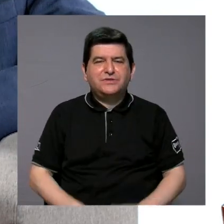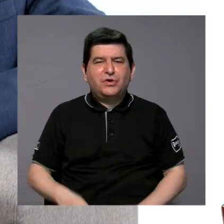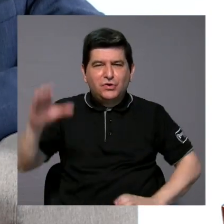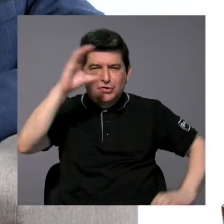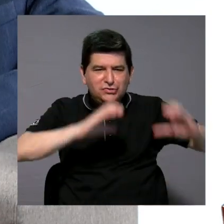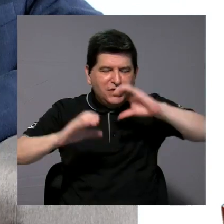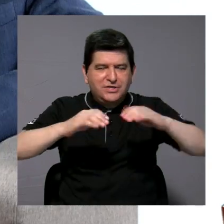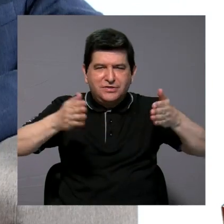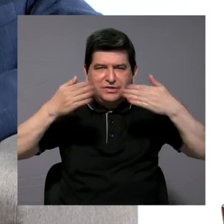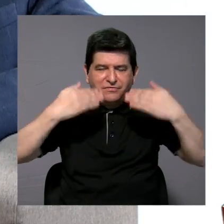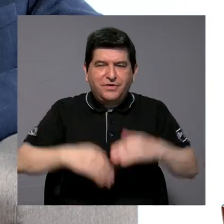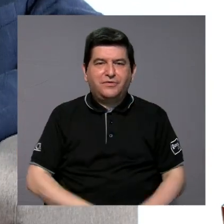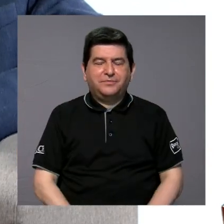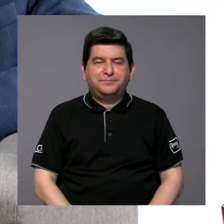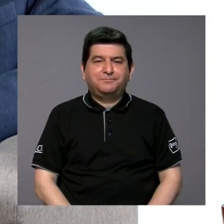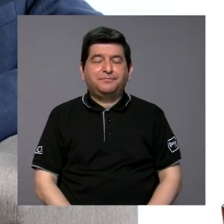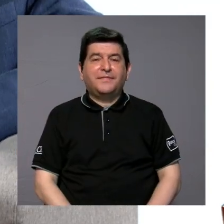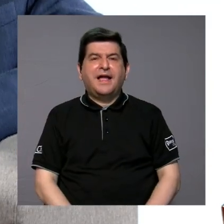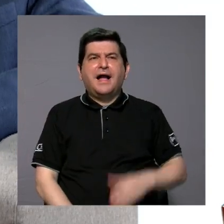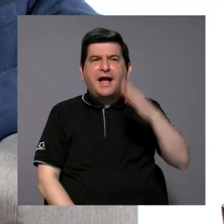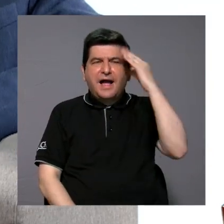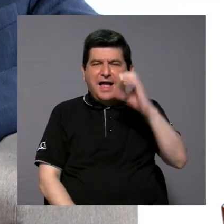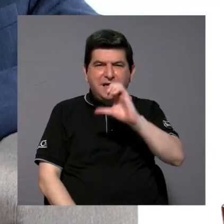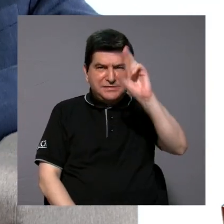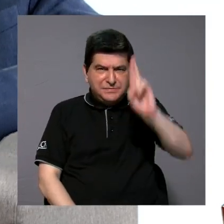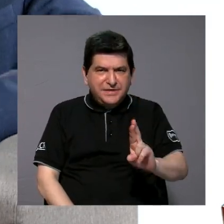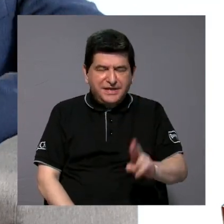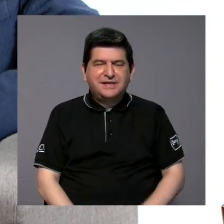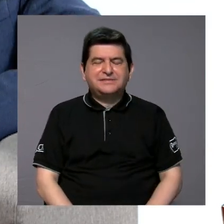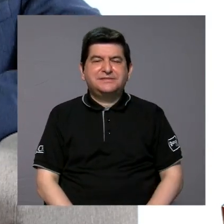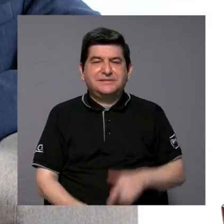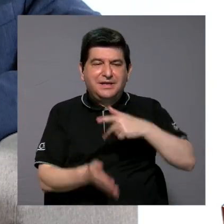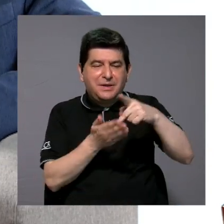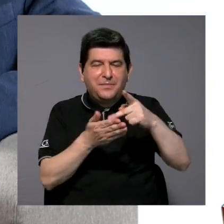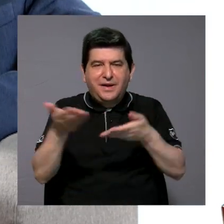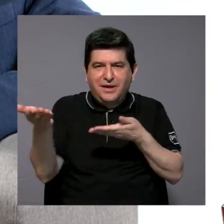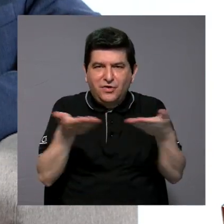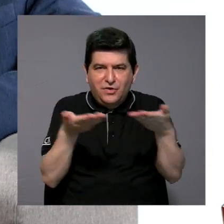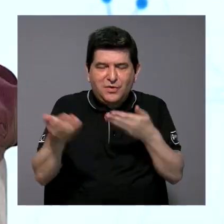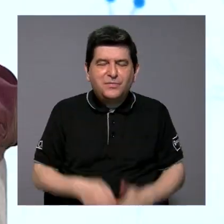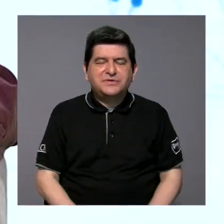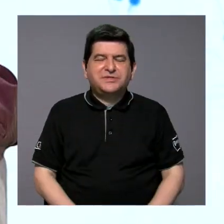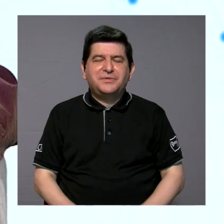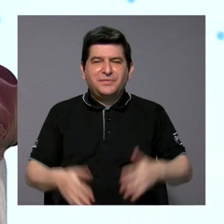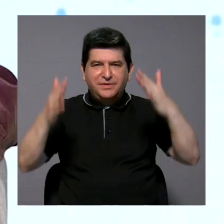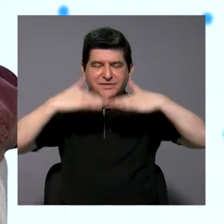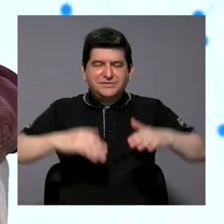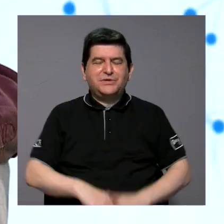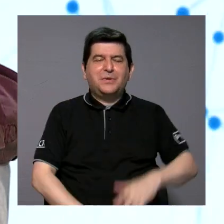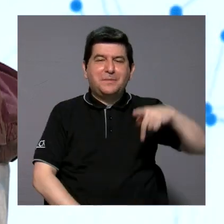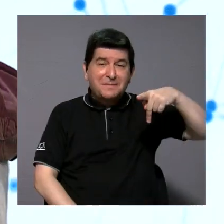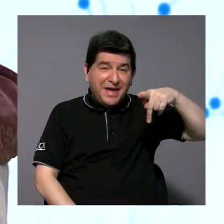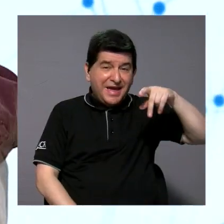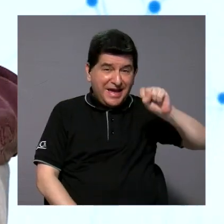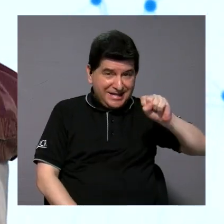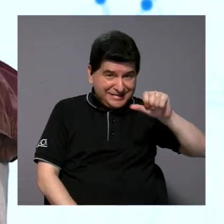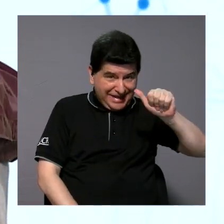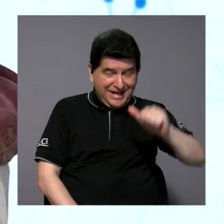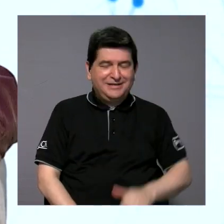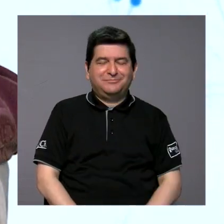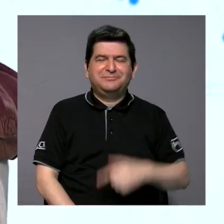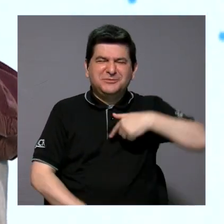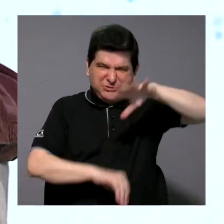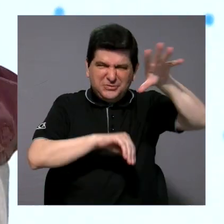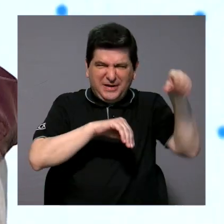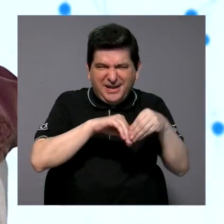la experiencia en Costa Rica, pagos por servicios ambientales. El PSA. Exacto. Bueno, quería agregar